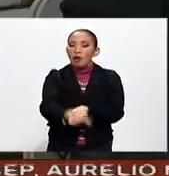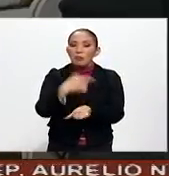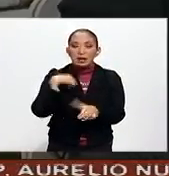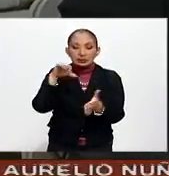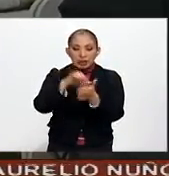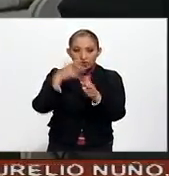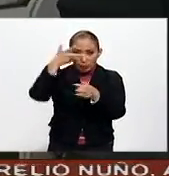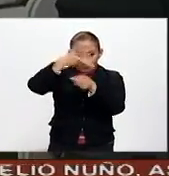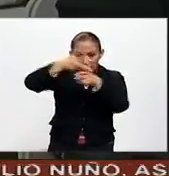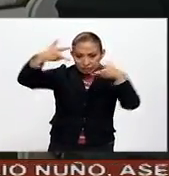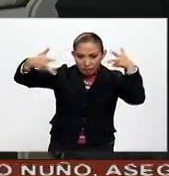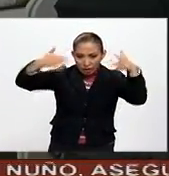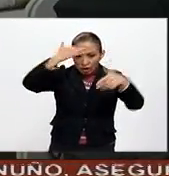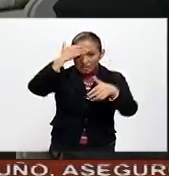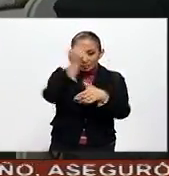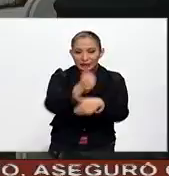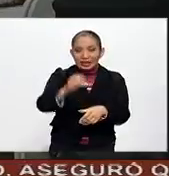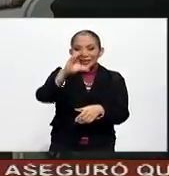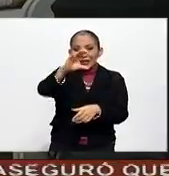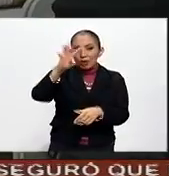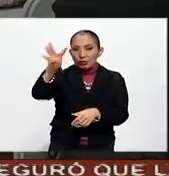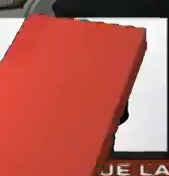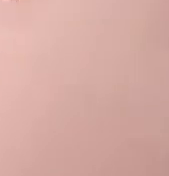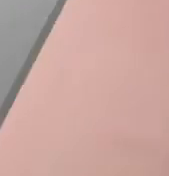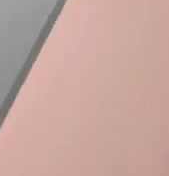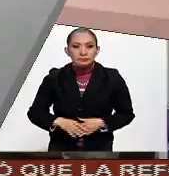de Videovigilancia, conocido como C4.